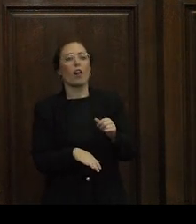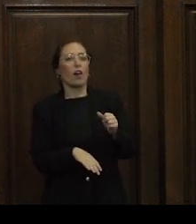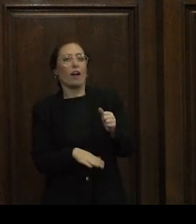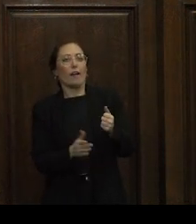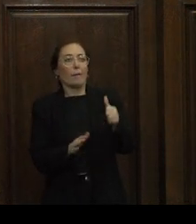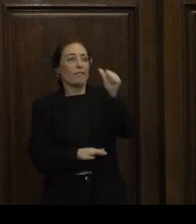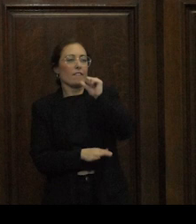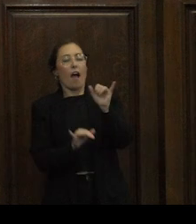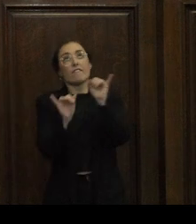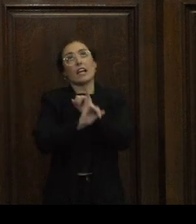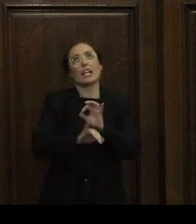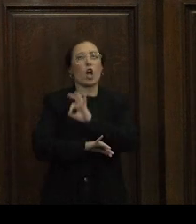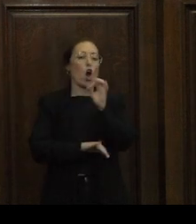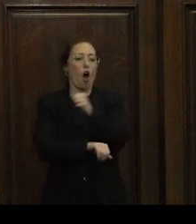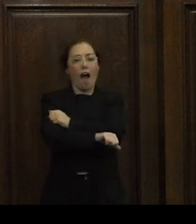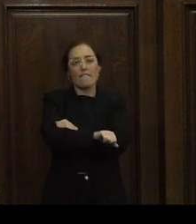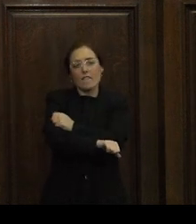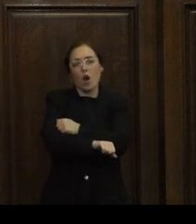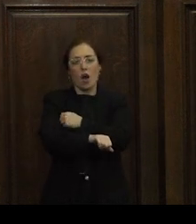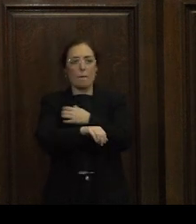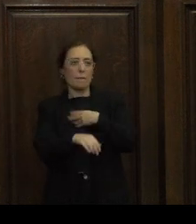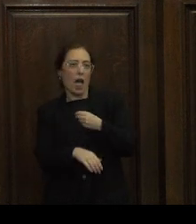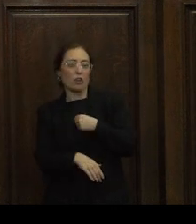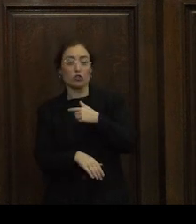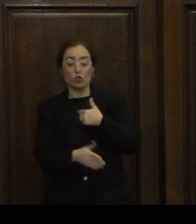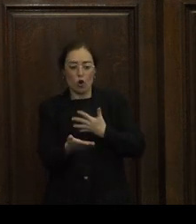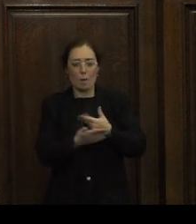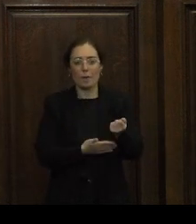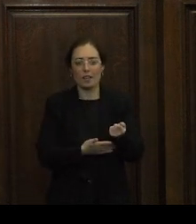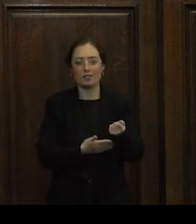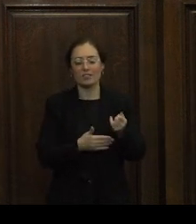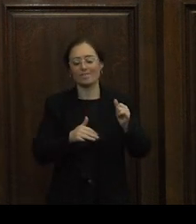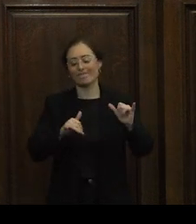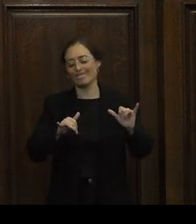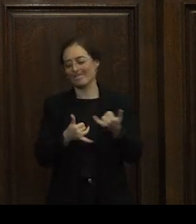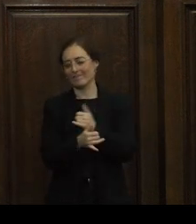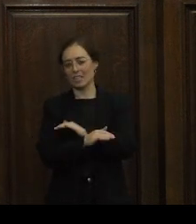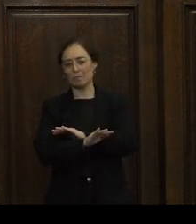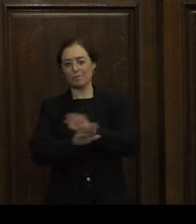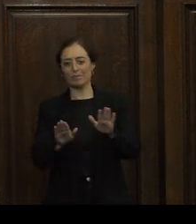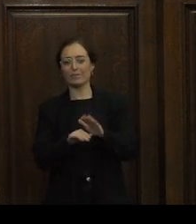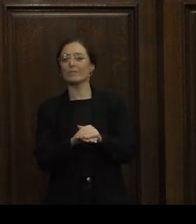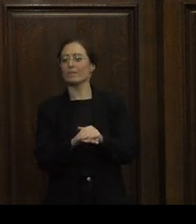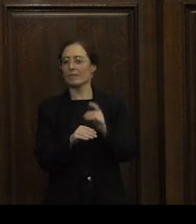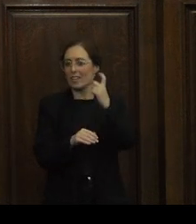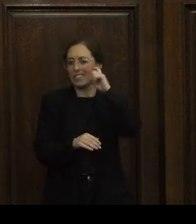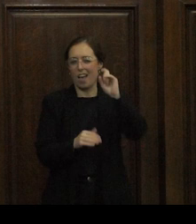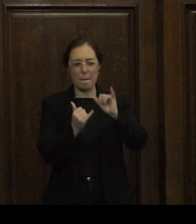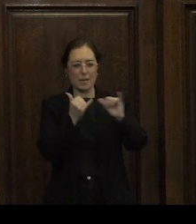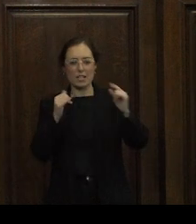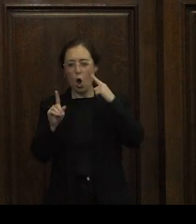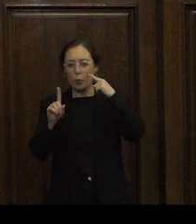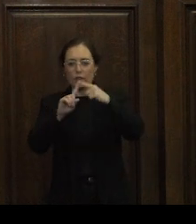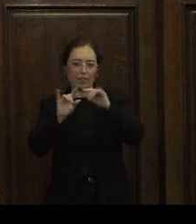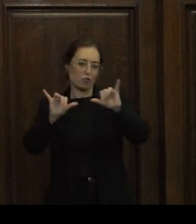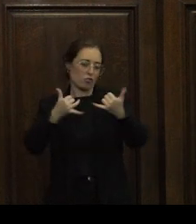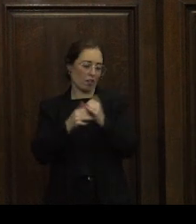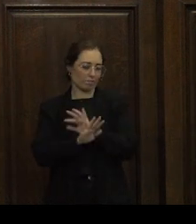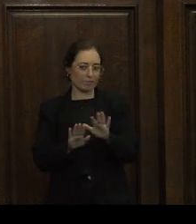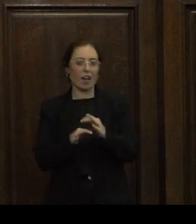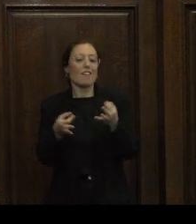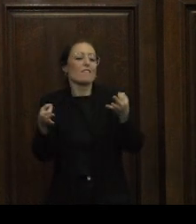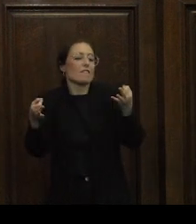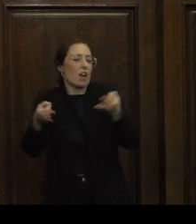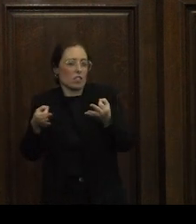que el jabón no lavó más blanco. Si lo compré, ya con eso el mensaje funcionó. No porque